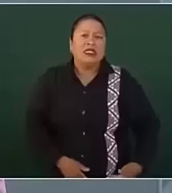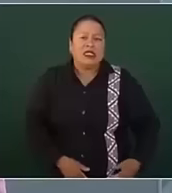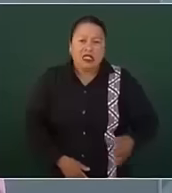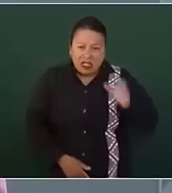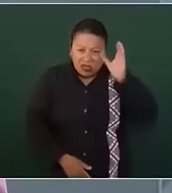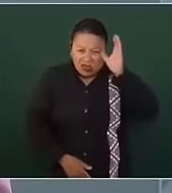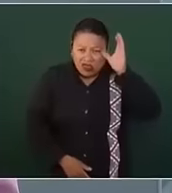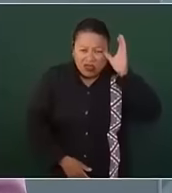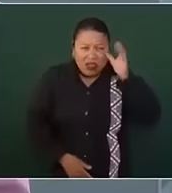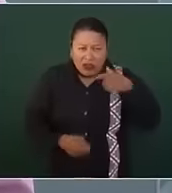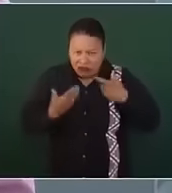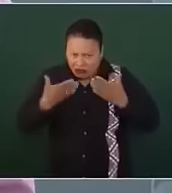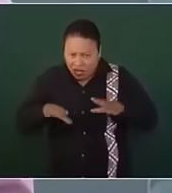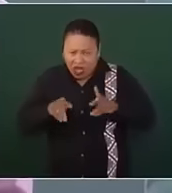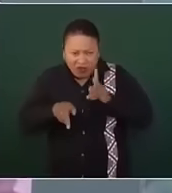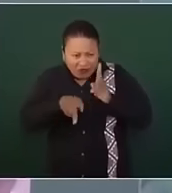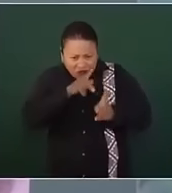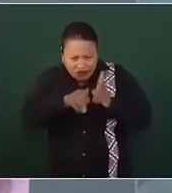y él